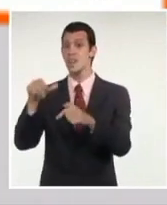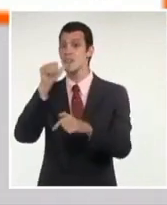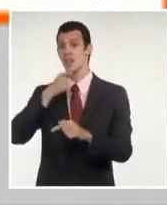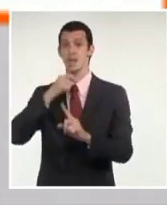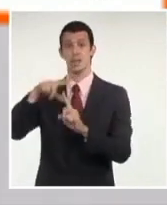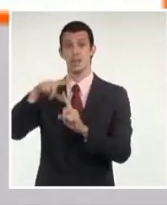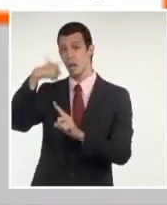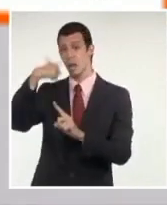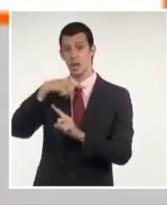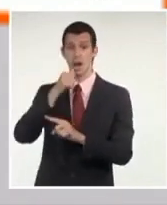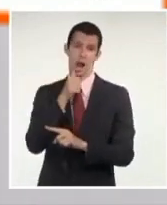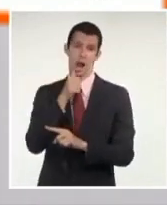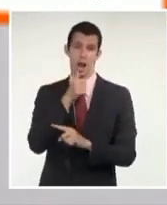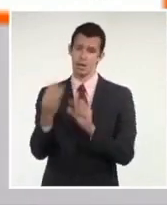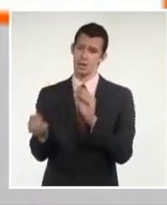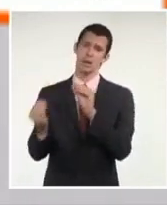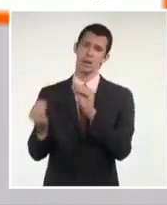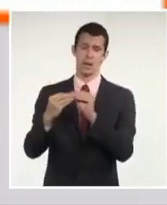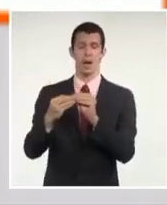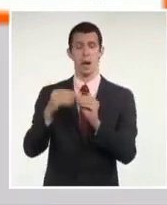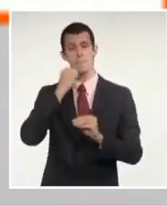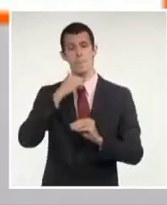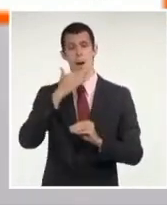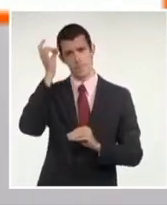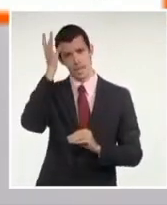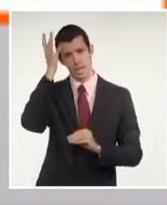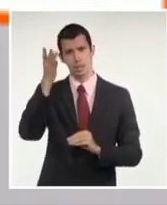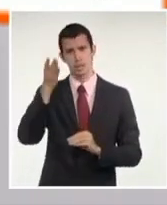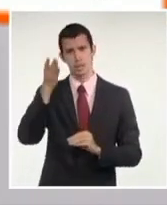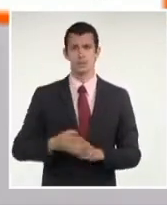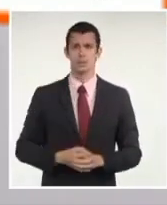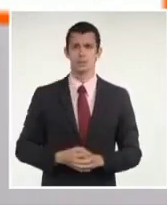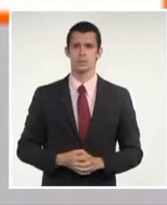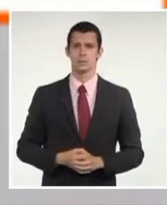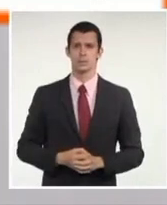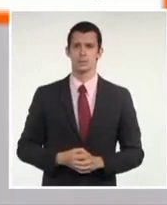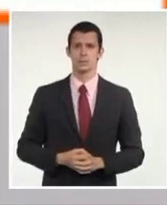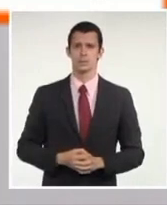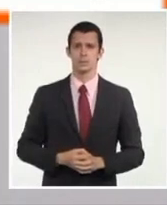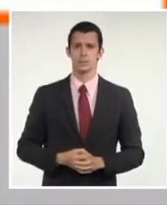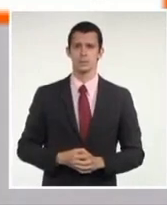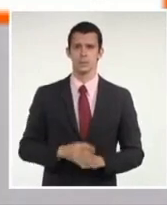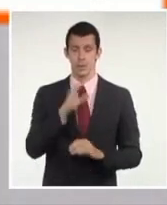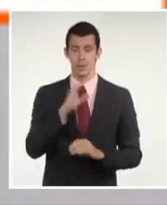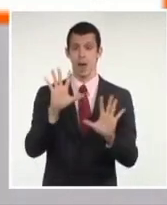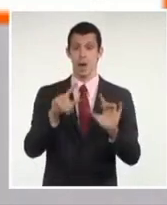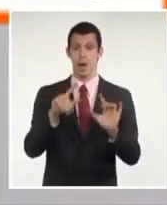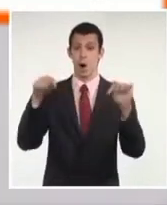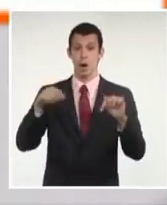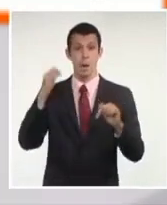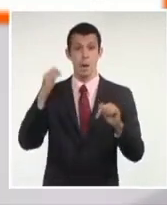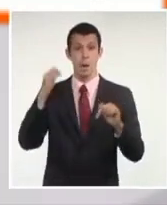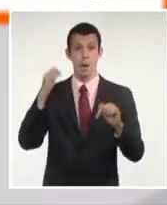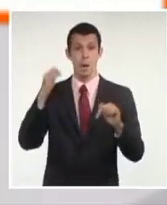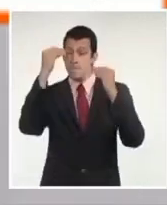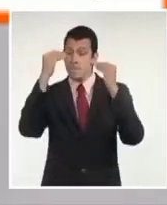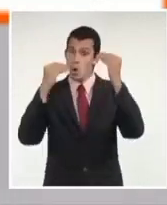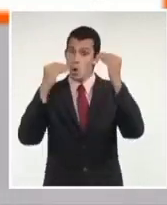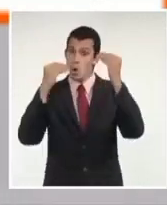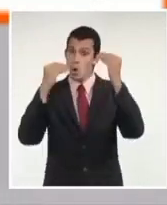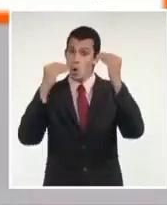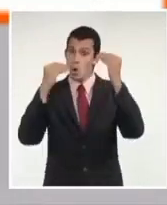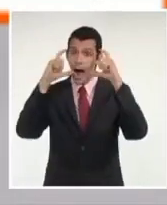organizaciones internacionales, es la variante posiblemente es la de mayor preocupación por la capacidad que